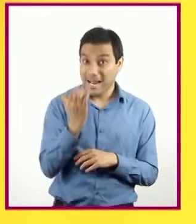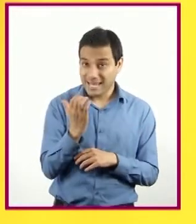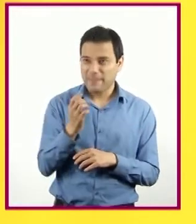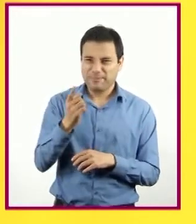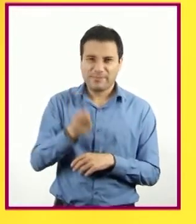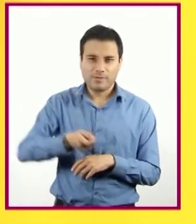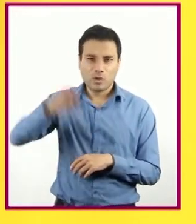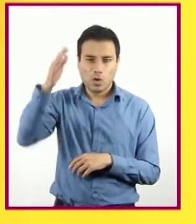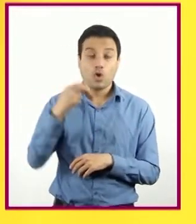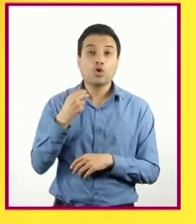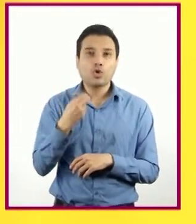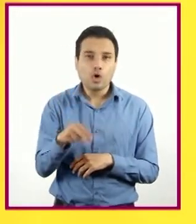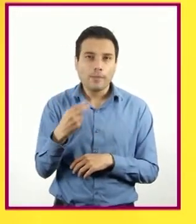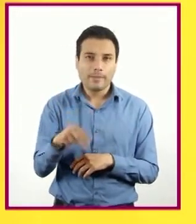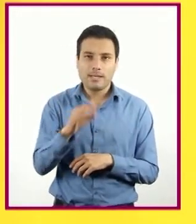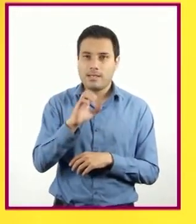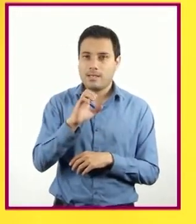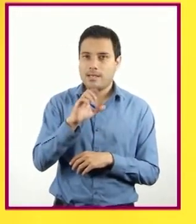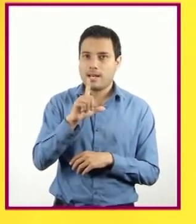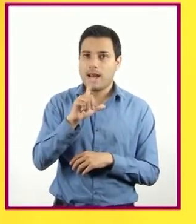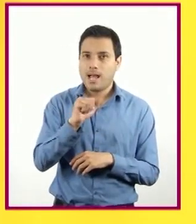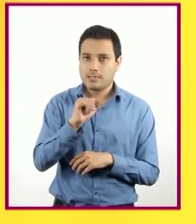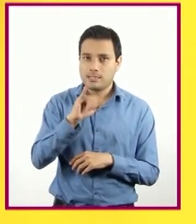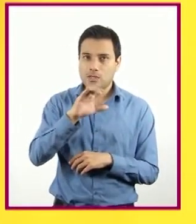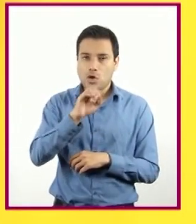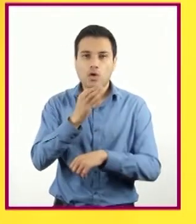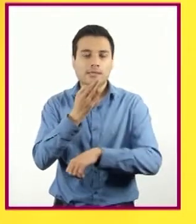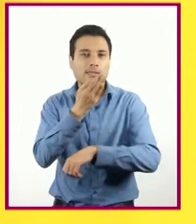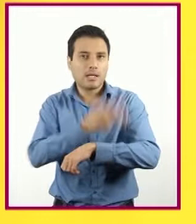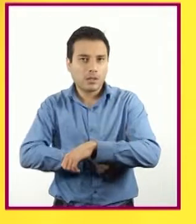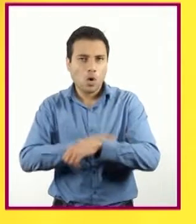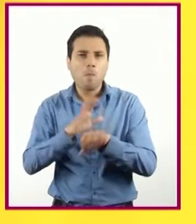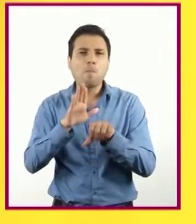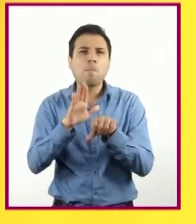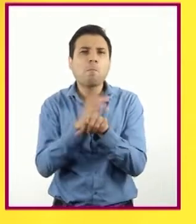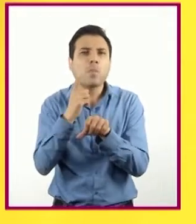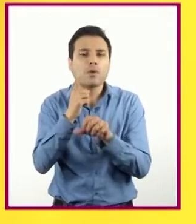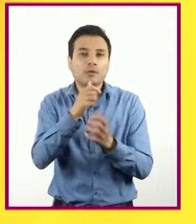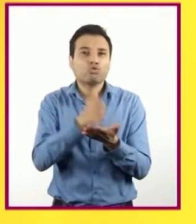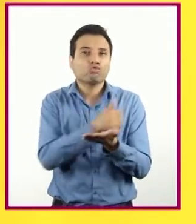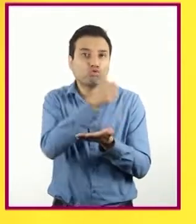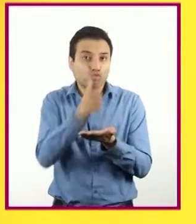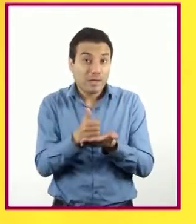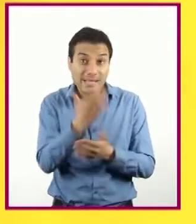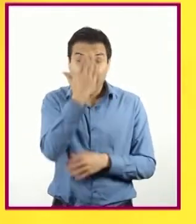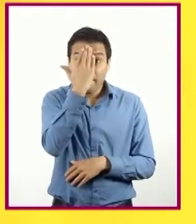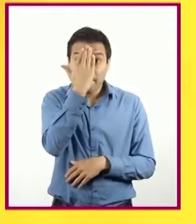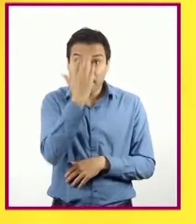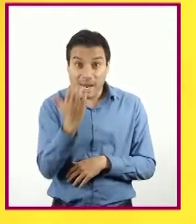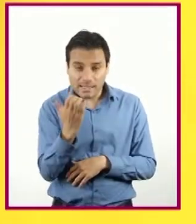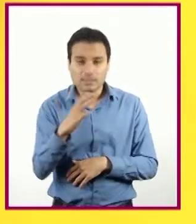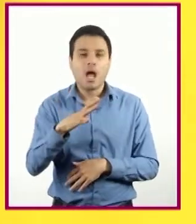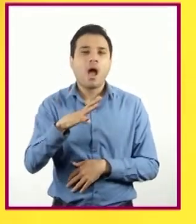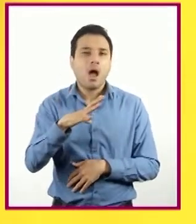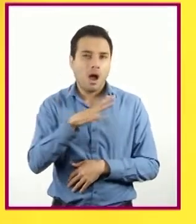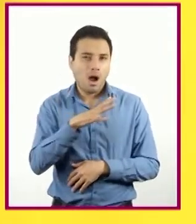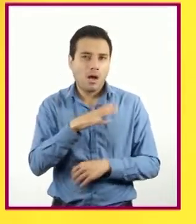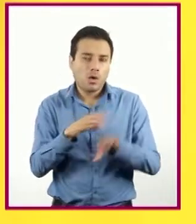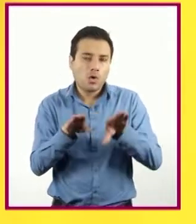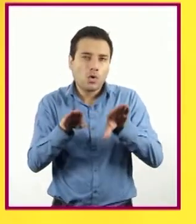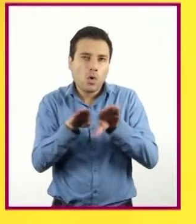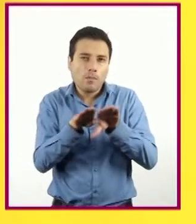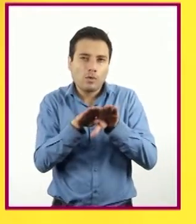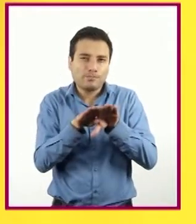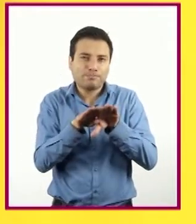el nombre de clásico tardío, debido a que algunas ciudades mayas muestran un desfase con el avance de